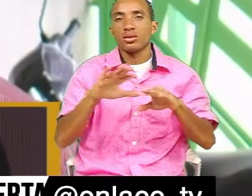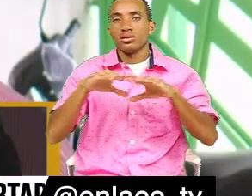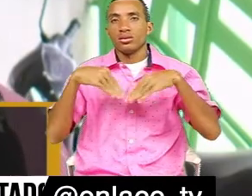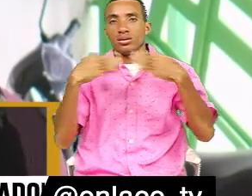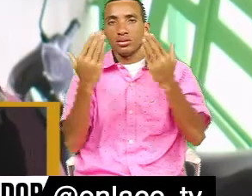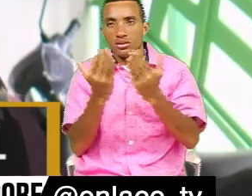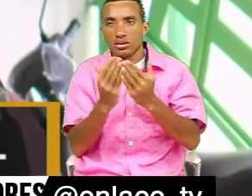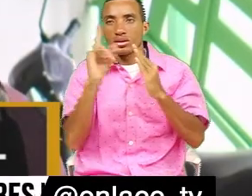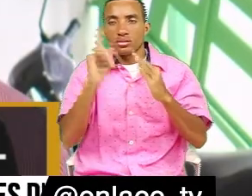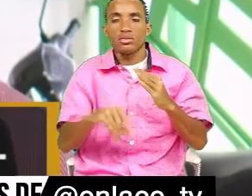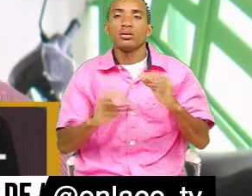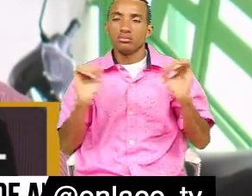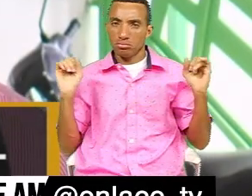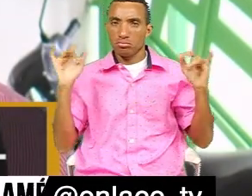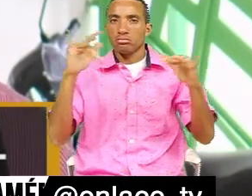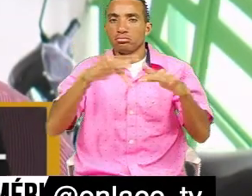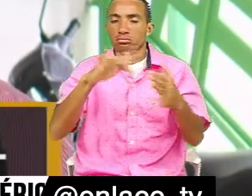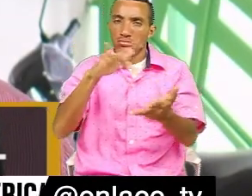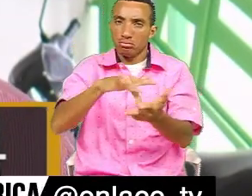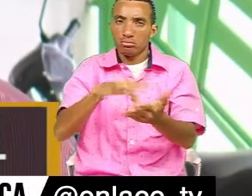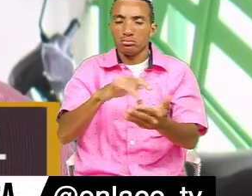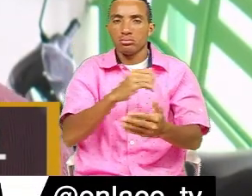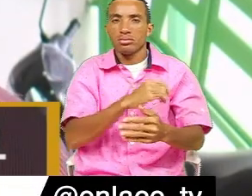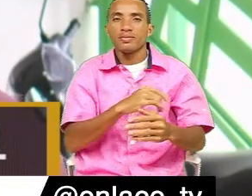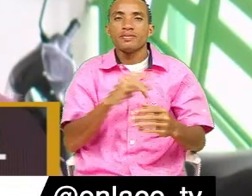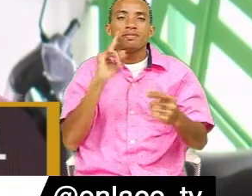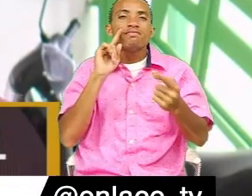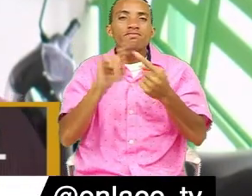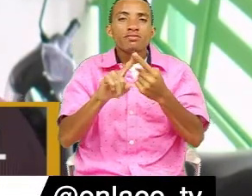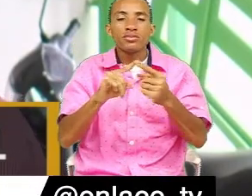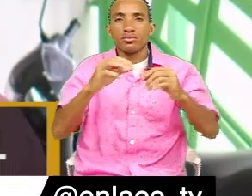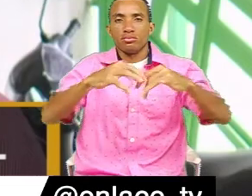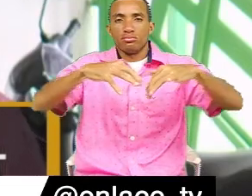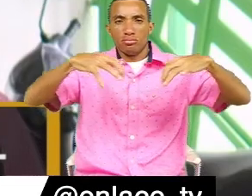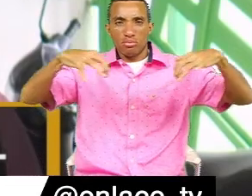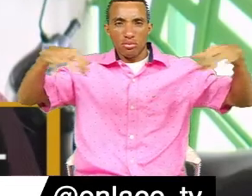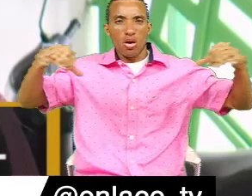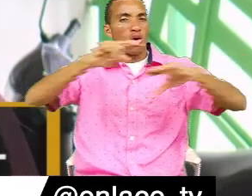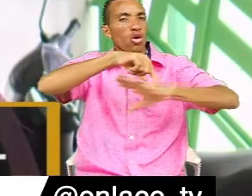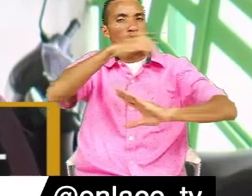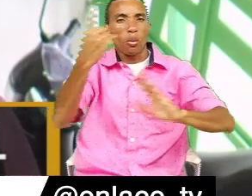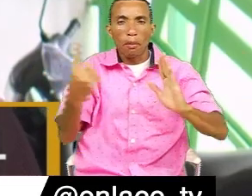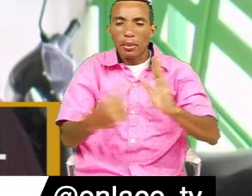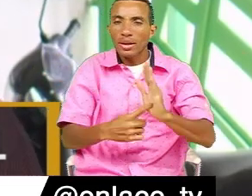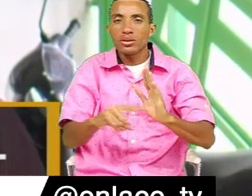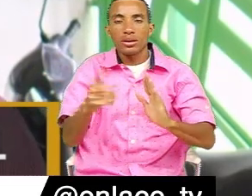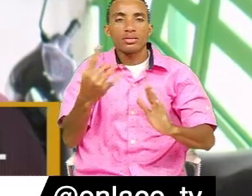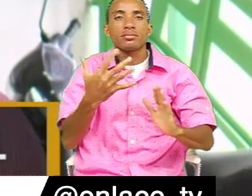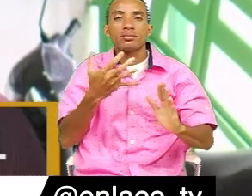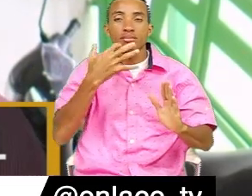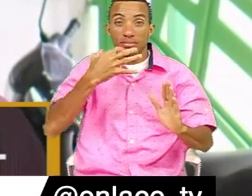que vengan y nos acompañen. La idea es llenar el estadio para hacer un ejercicio lo más real